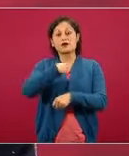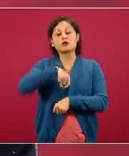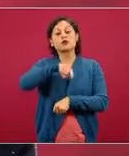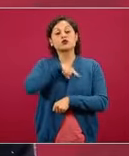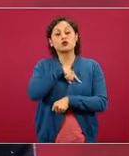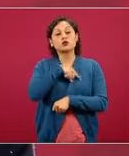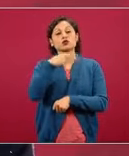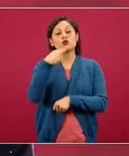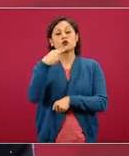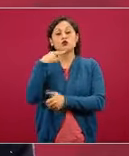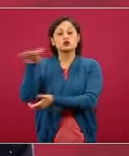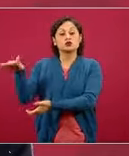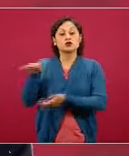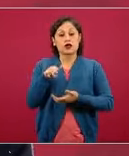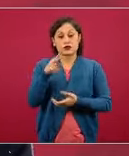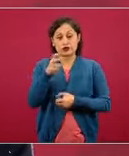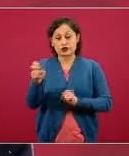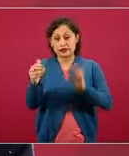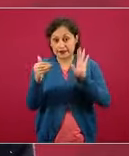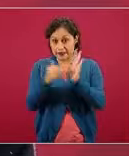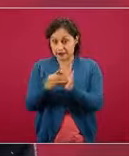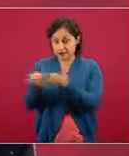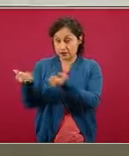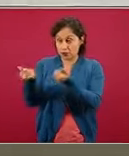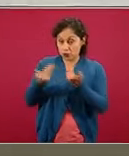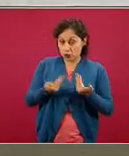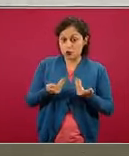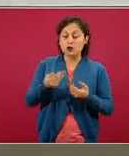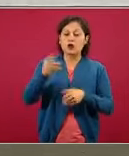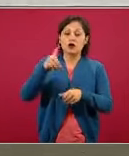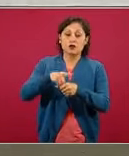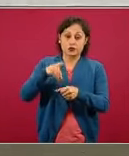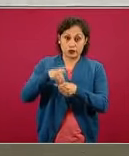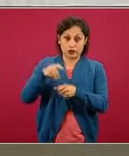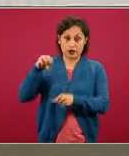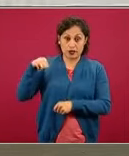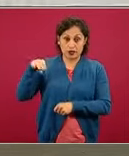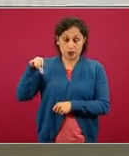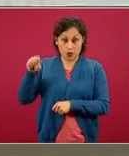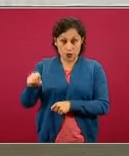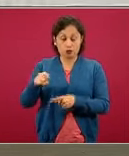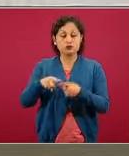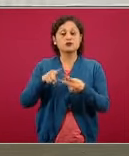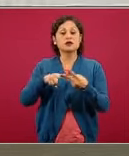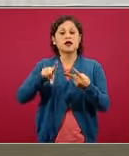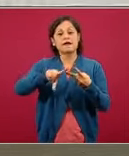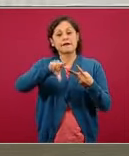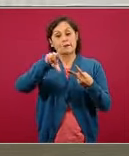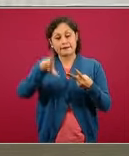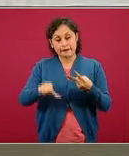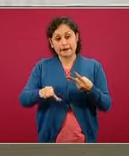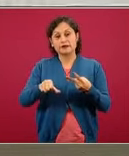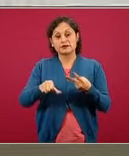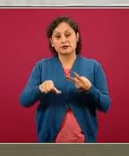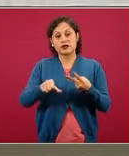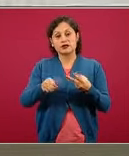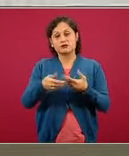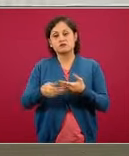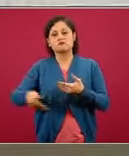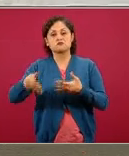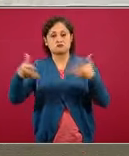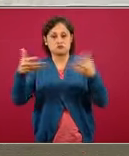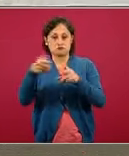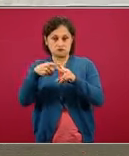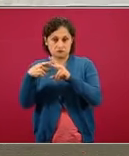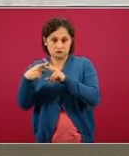utilizar estas 200,000 pruebas donadas para poder ver bien cómo están funcionando ya en campo, ya en las unidades, y en la